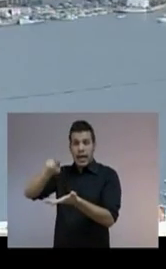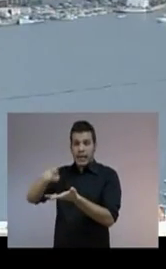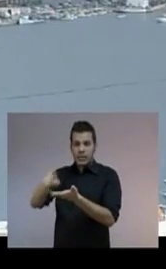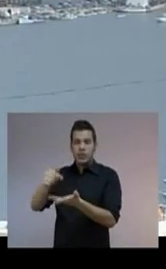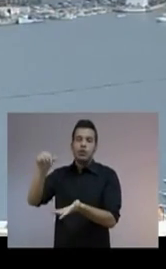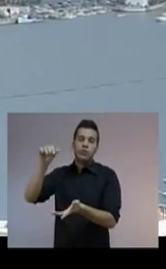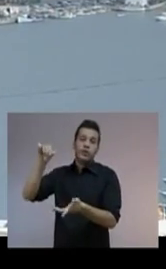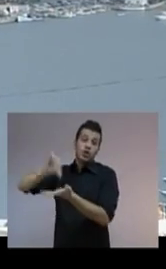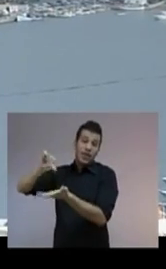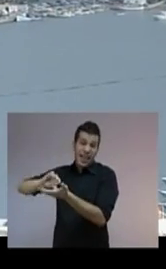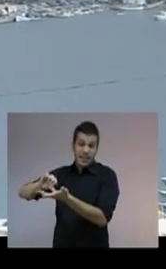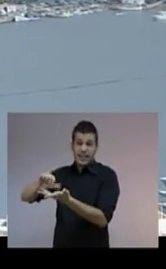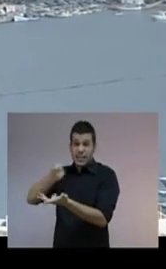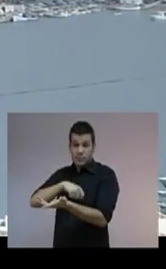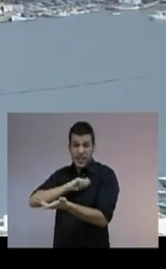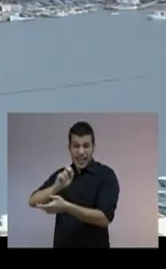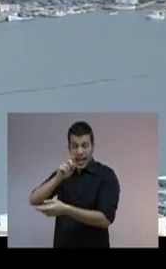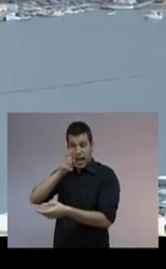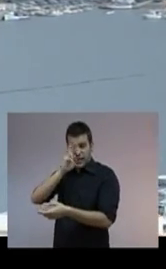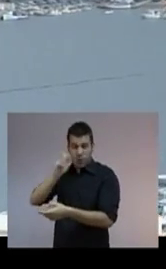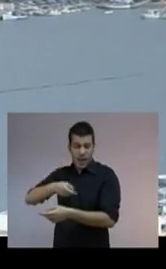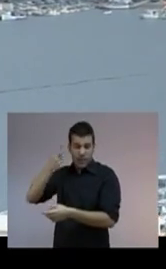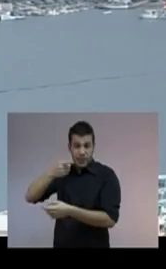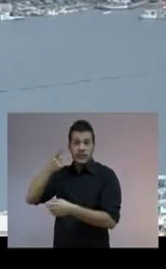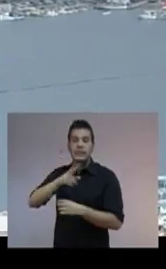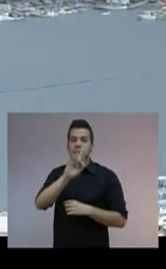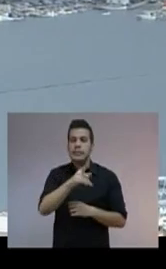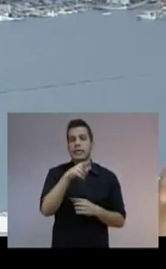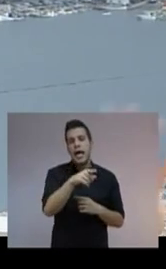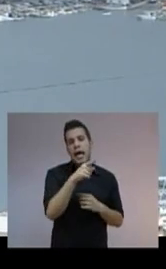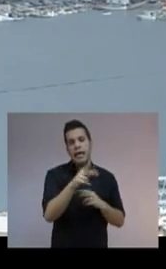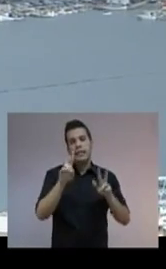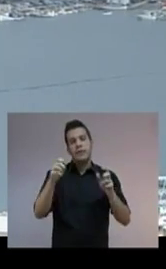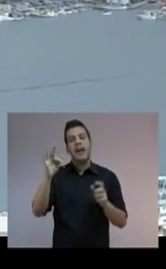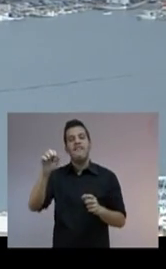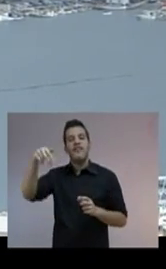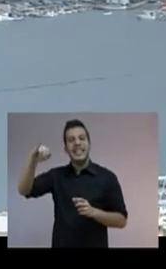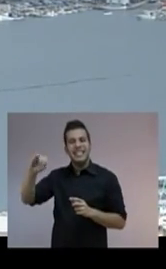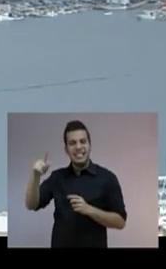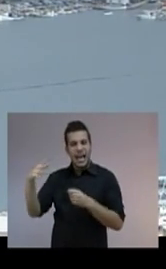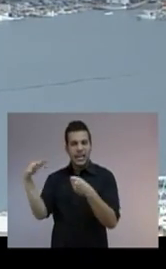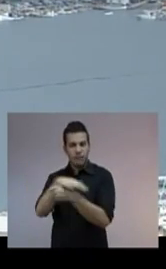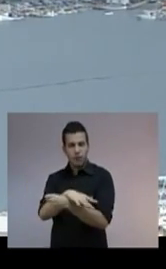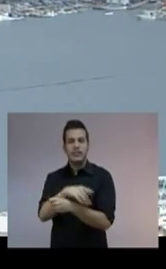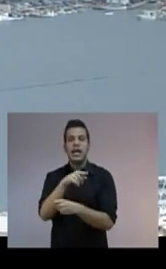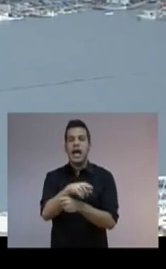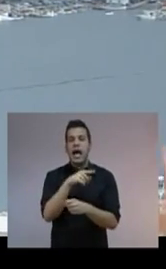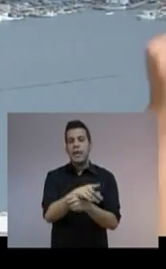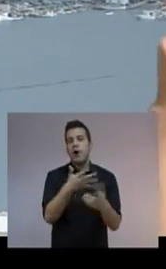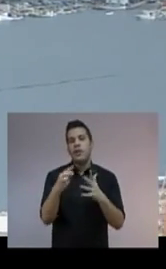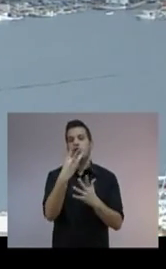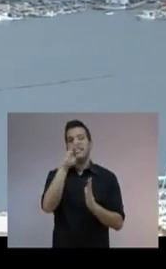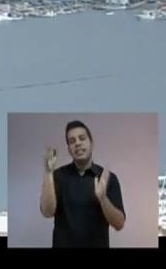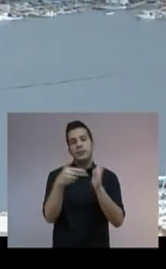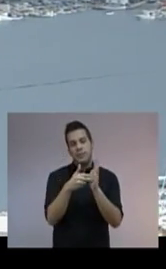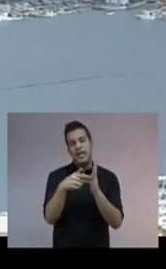España. Sí, efectivamente, Ibiza es una ciudad fenicia, tiene redondeando al alza, unos 3.000 años de antigüedad, y Ibiza es